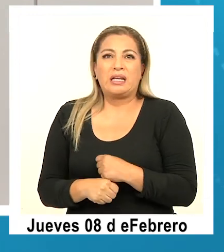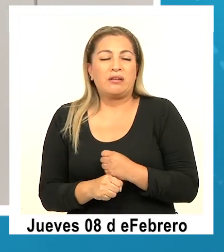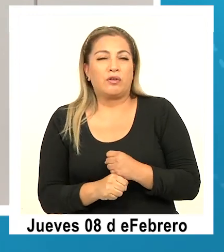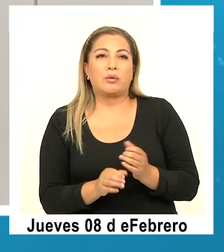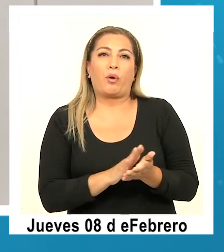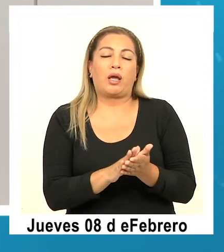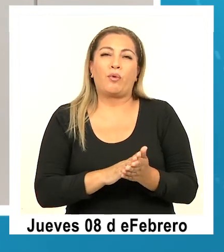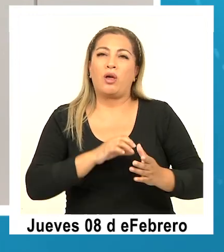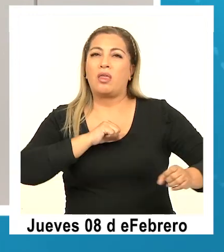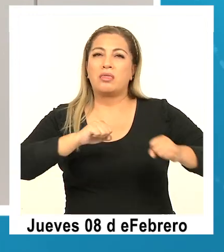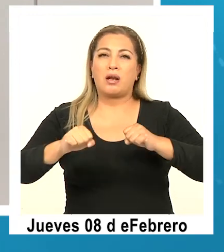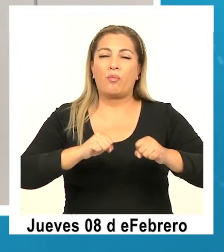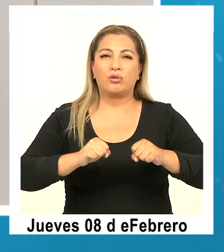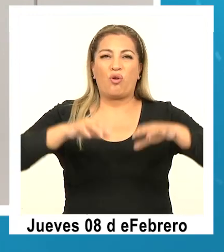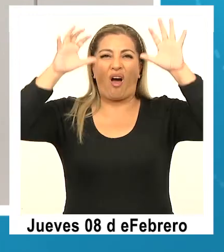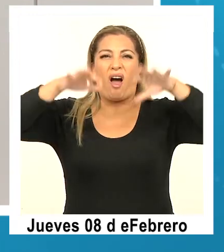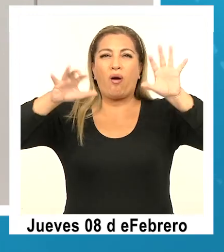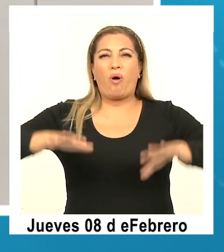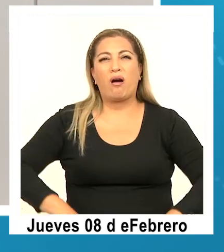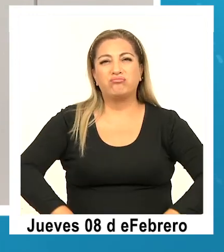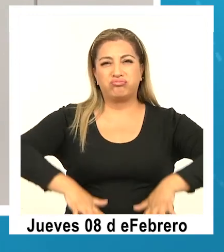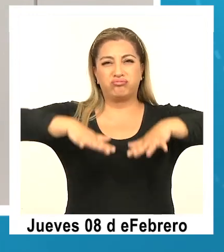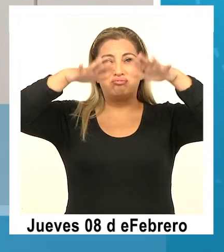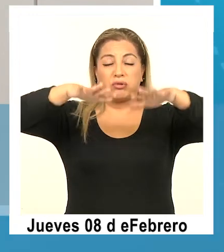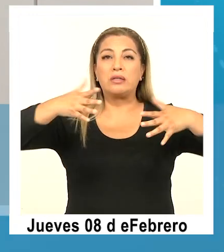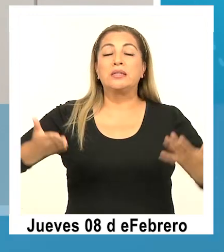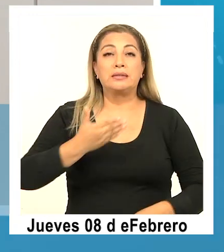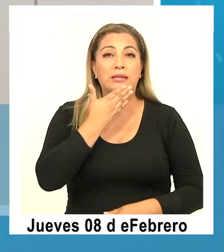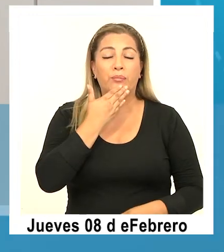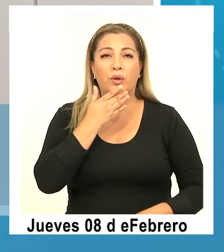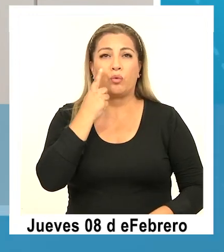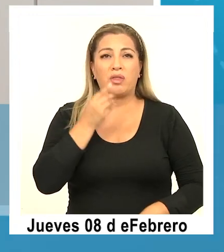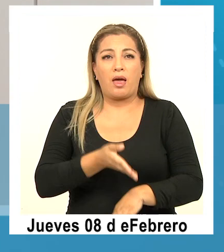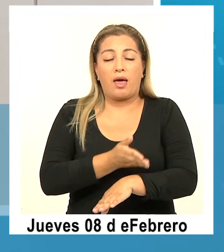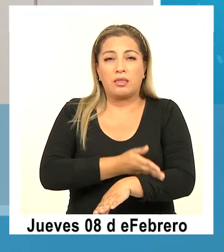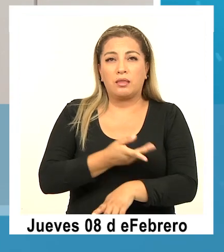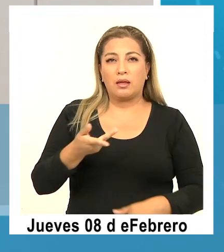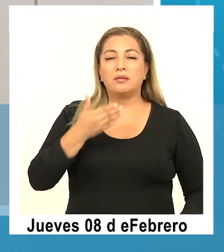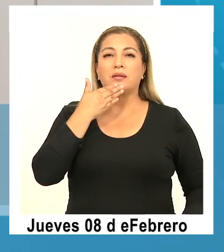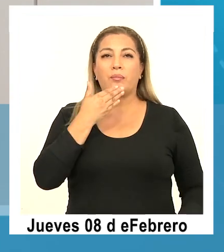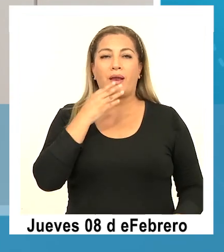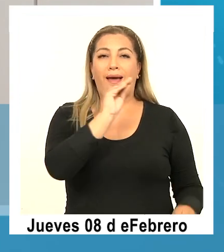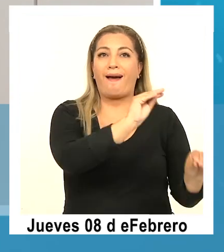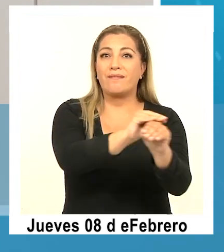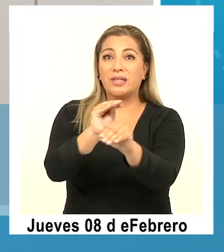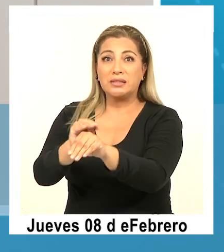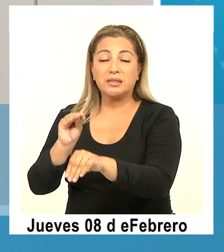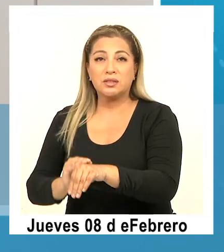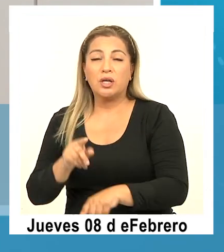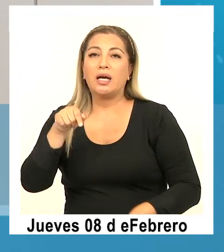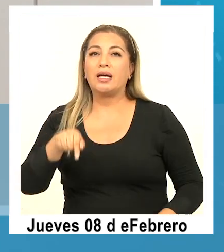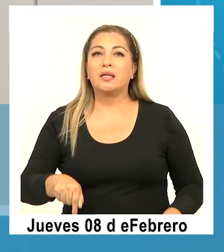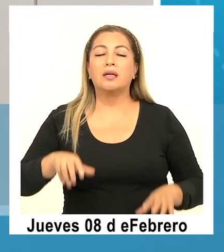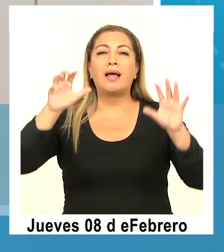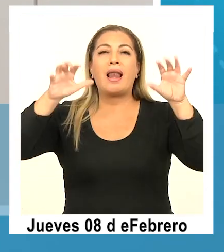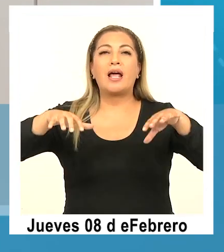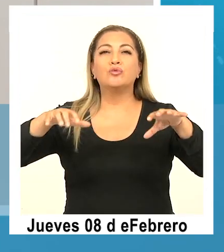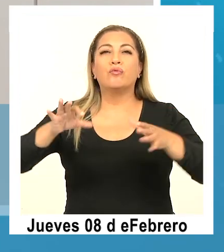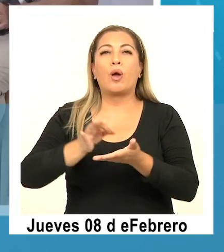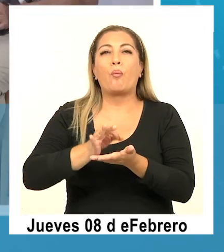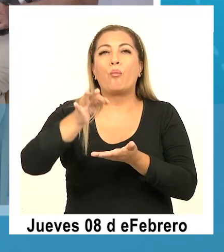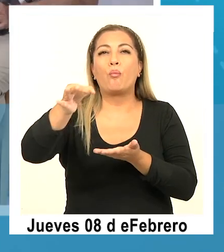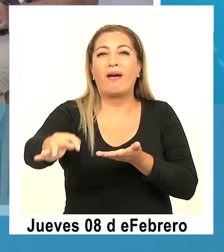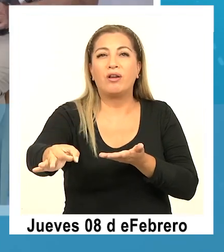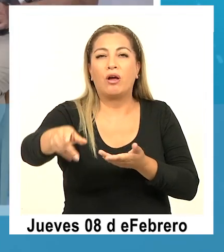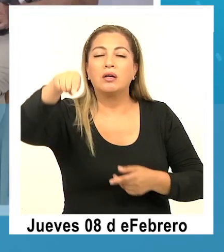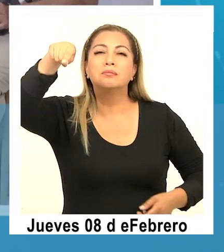los terremotos, las inundaciones. Acá ahora, hace pocos días, también ya hay alerta por las lluvias desde el